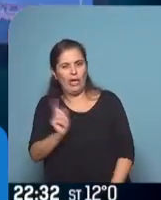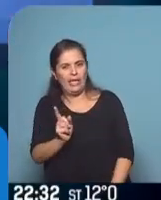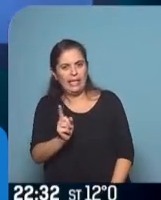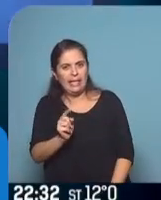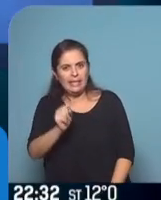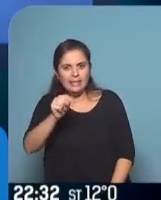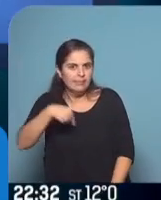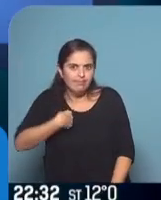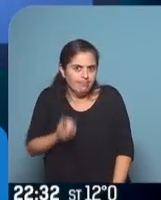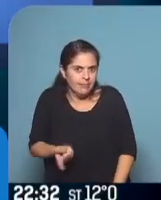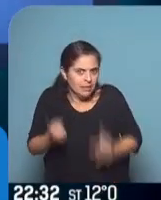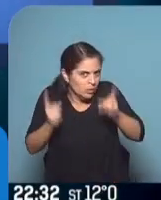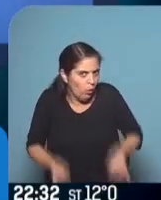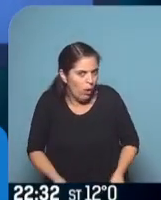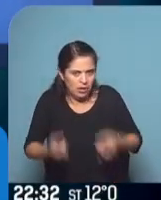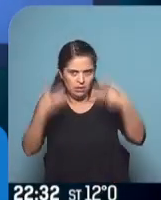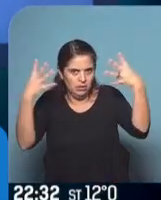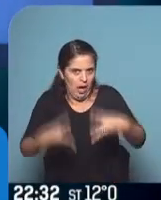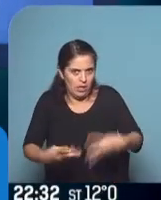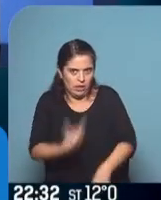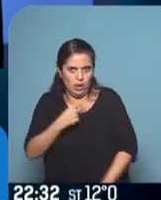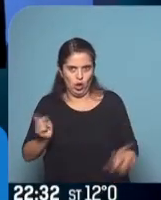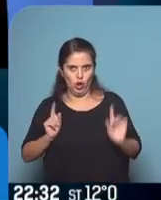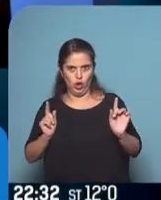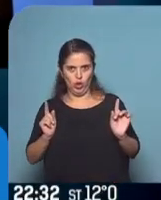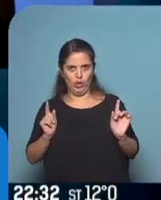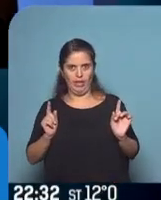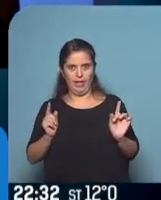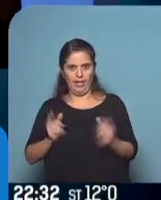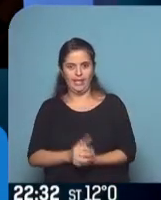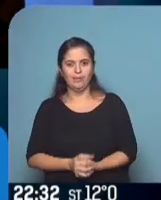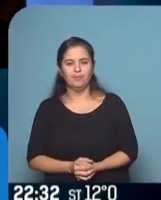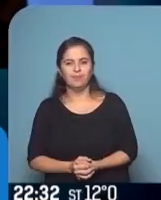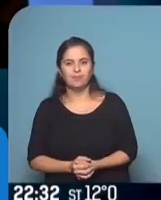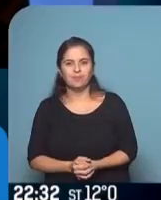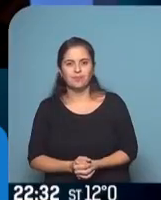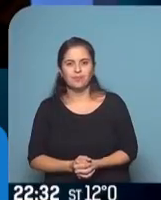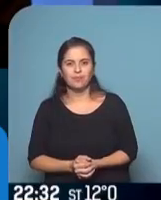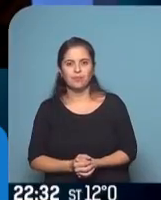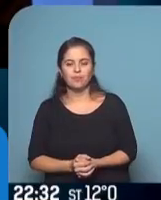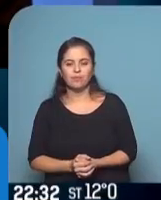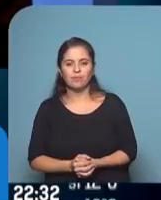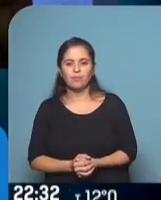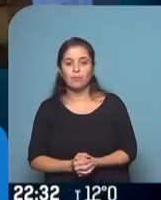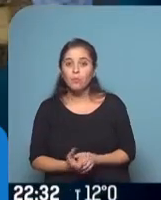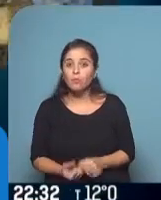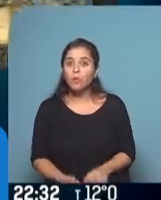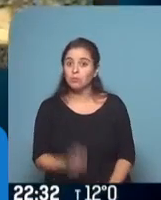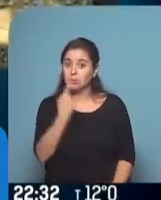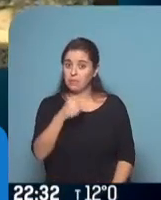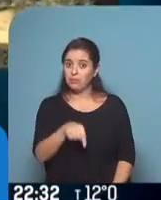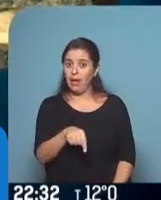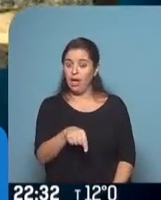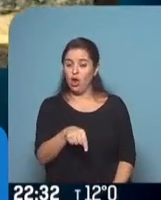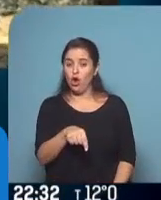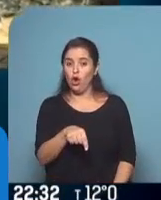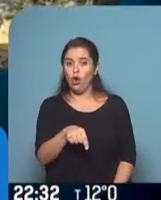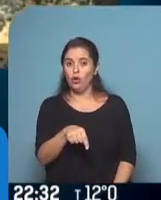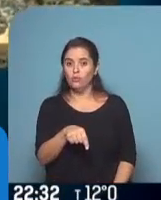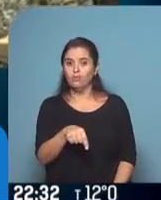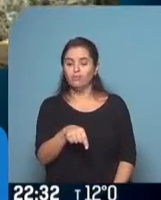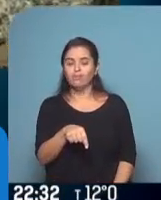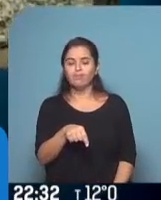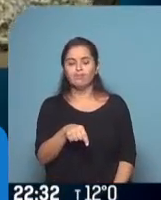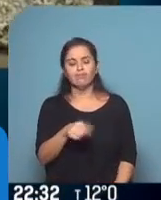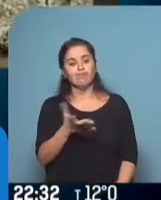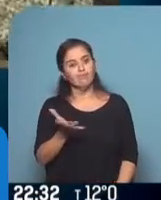han sido, digamos, bastante medidas, ¿no? Por un lado, favorece a que Rouhani tenga una posición muy dura,